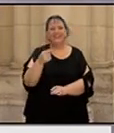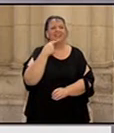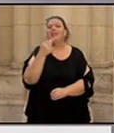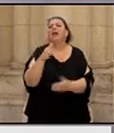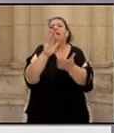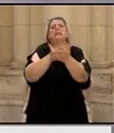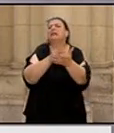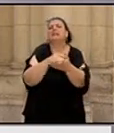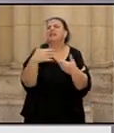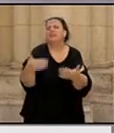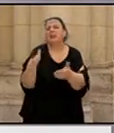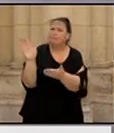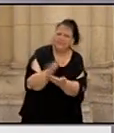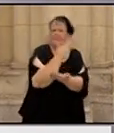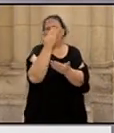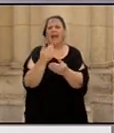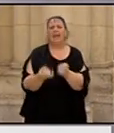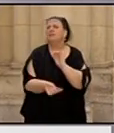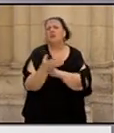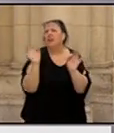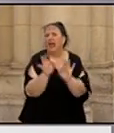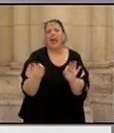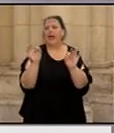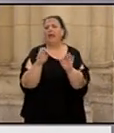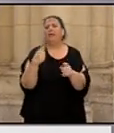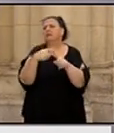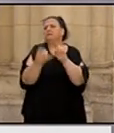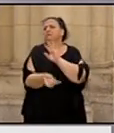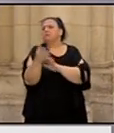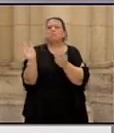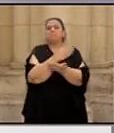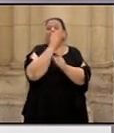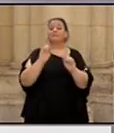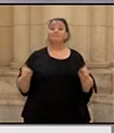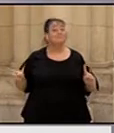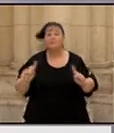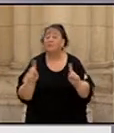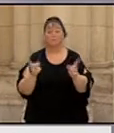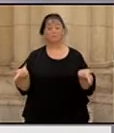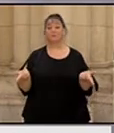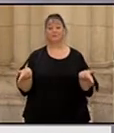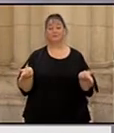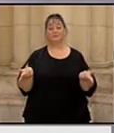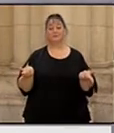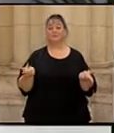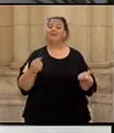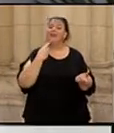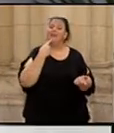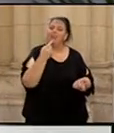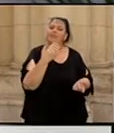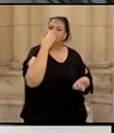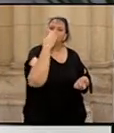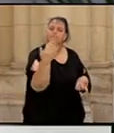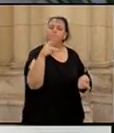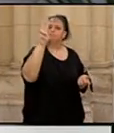tranquilo, todo pasará, no sucederá nada, las cosas pasan. No, no dice esto, dice la